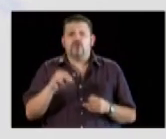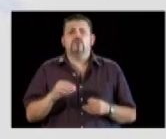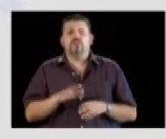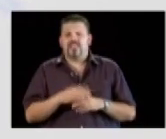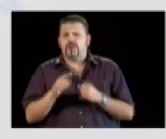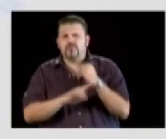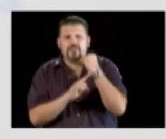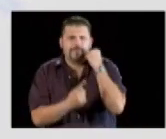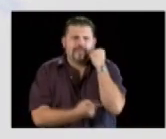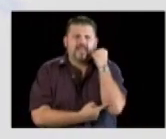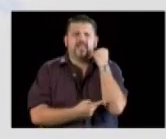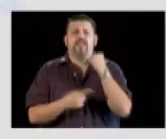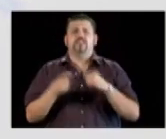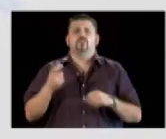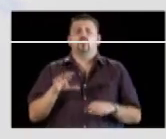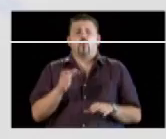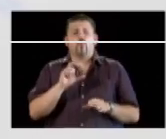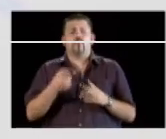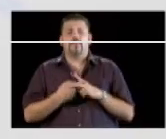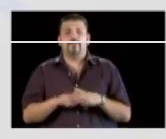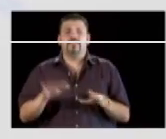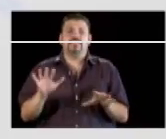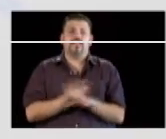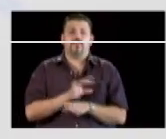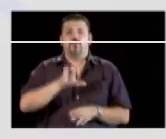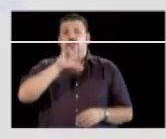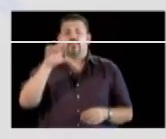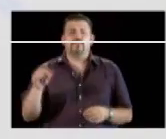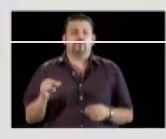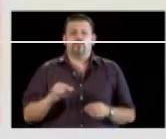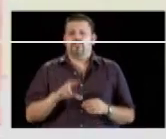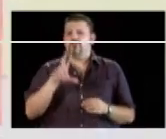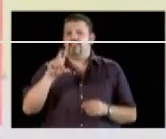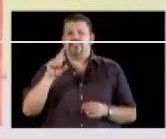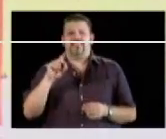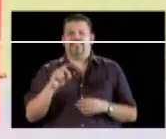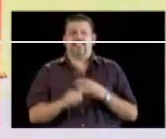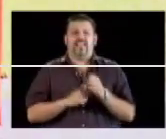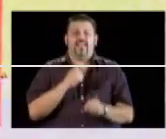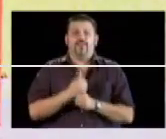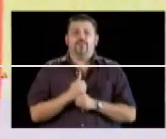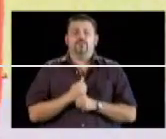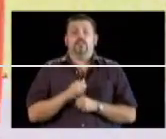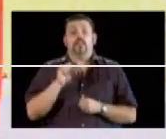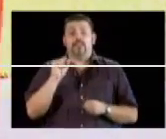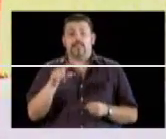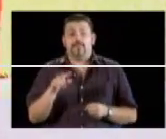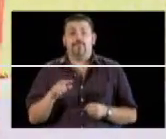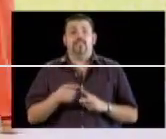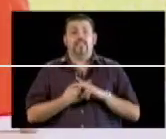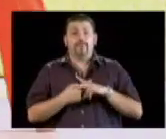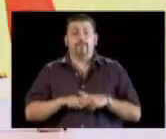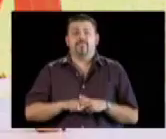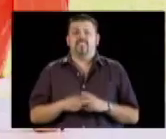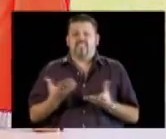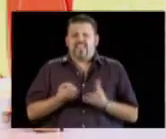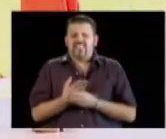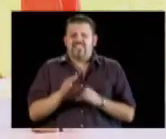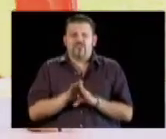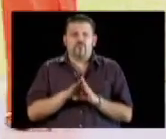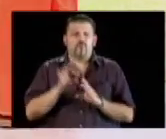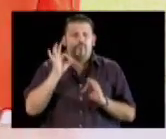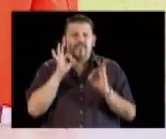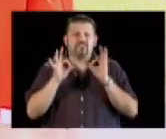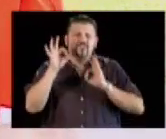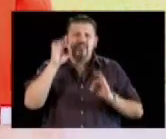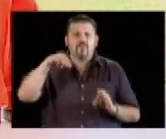los embarazos o cuando empieza a cambiar después de los 30 y tantos años, también la parte hormonal, pues nos empiezan a salir manchitas. Yo quiero decirles que yo